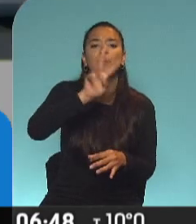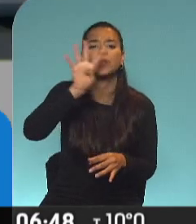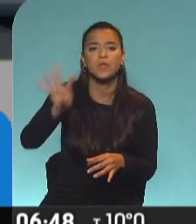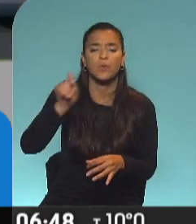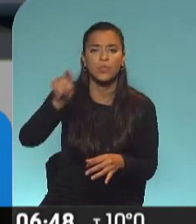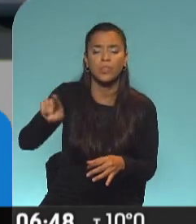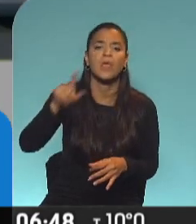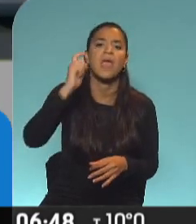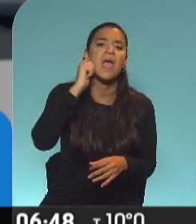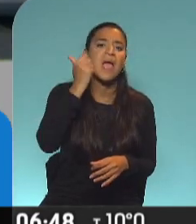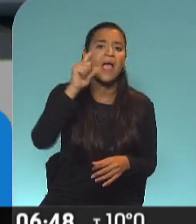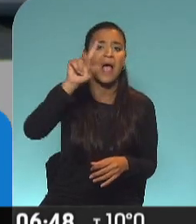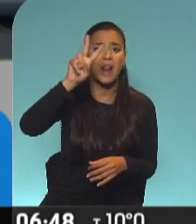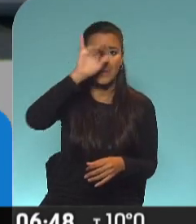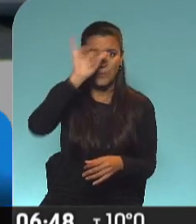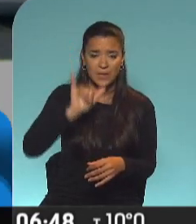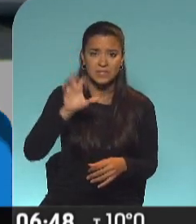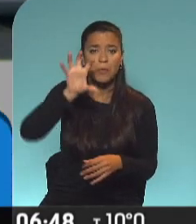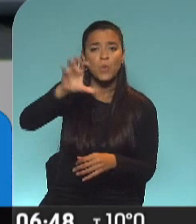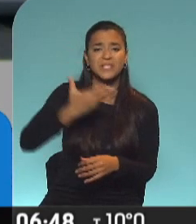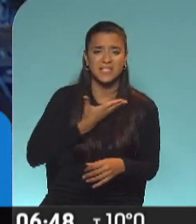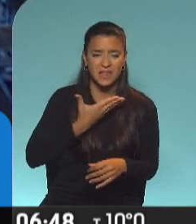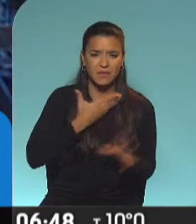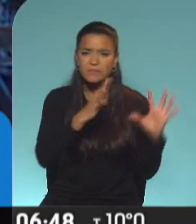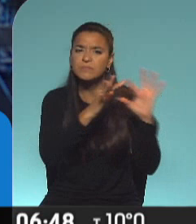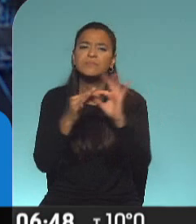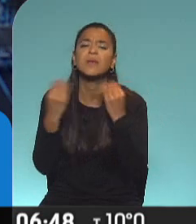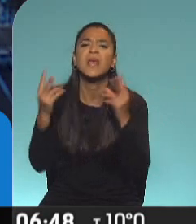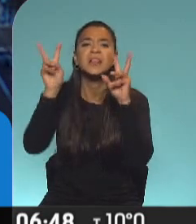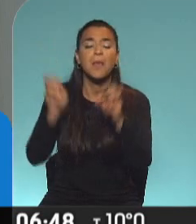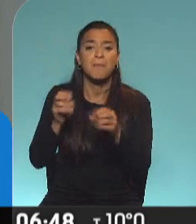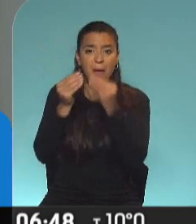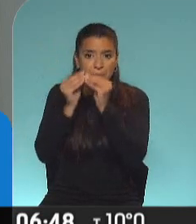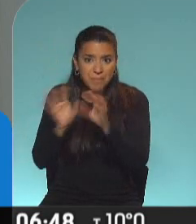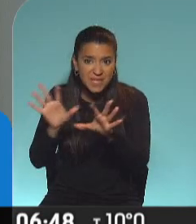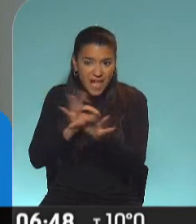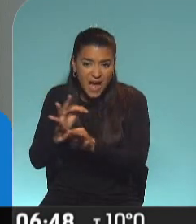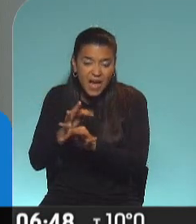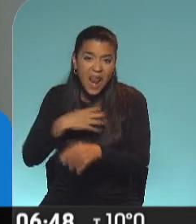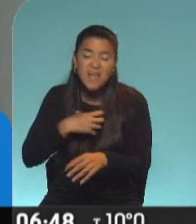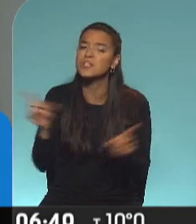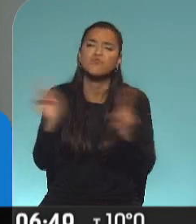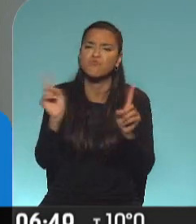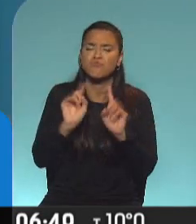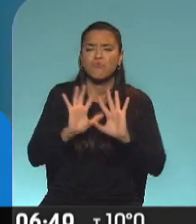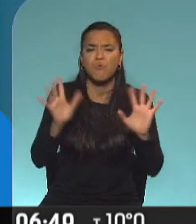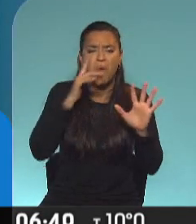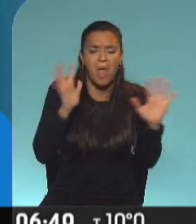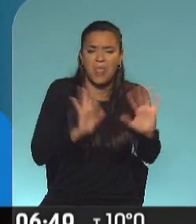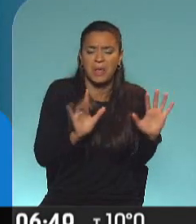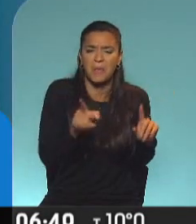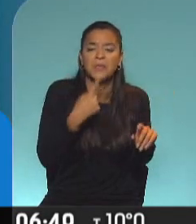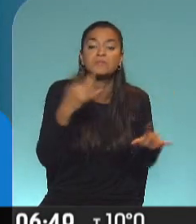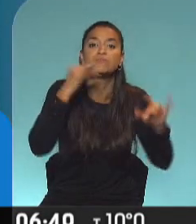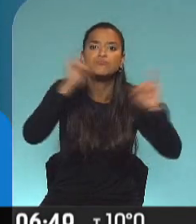Villa Gobernador Gálvez, en la provincia de Santa Fe. ¿Relacionado con el comienzo de las clases? No. Nada que ver, muy lejos del comienzo de las clases. En realidad